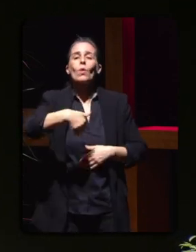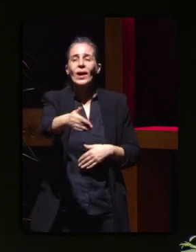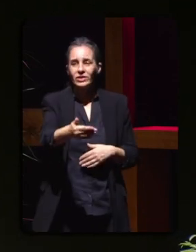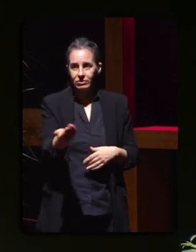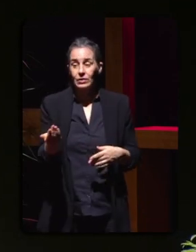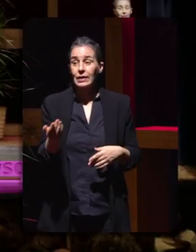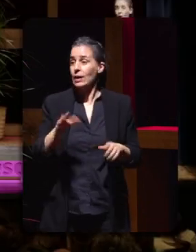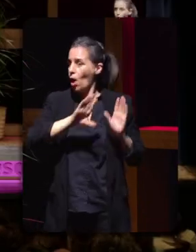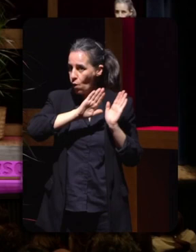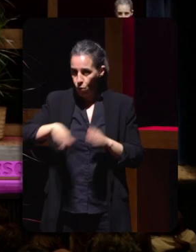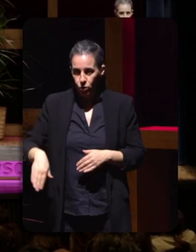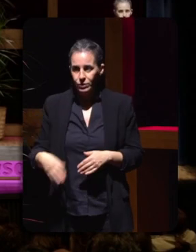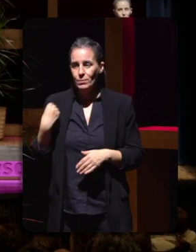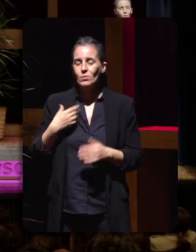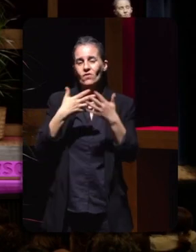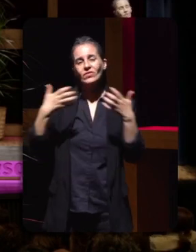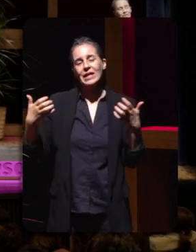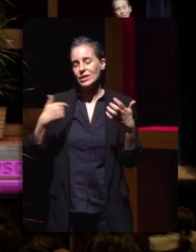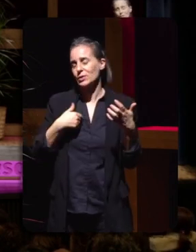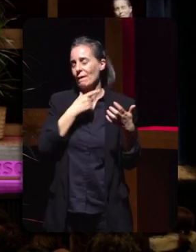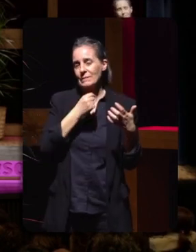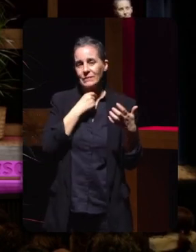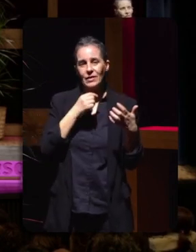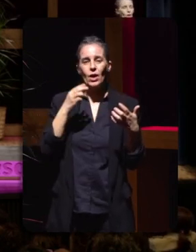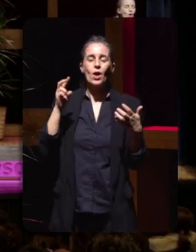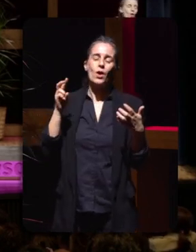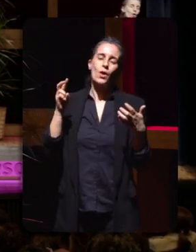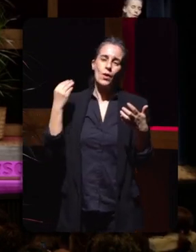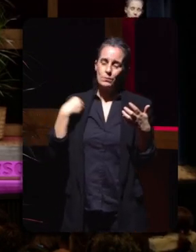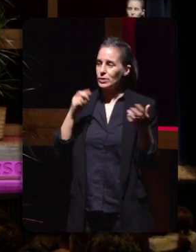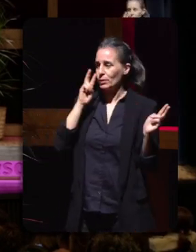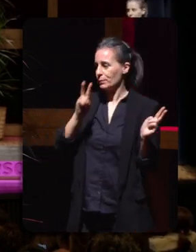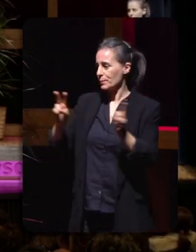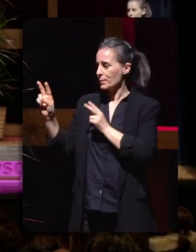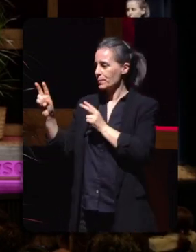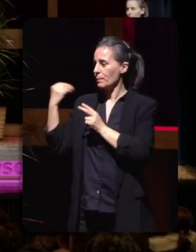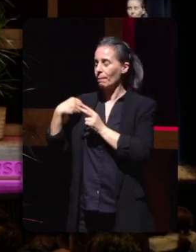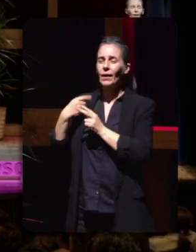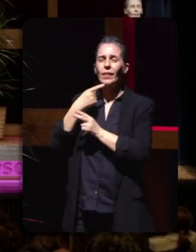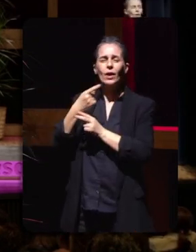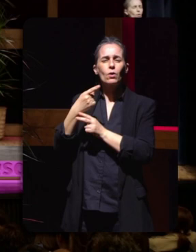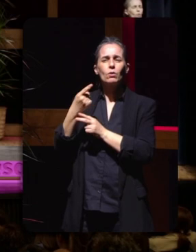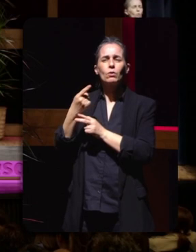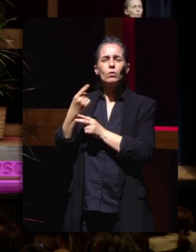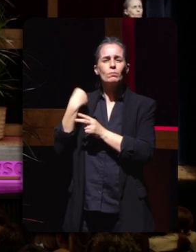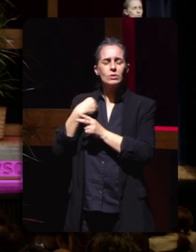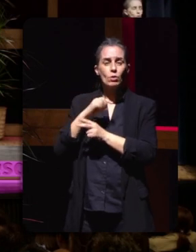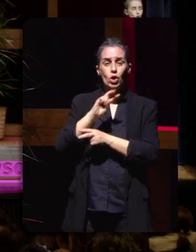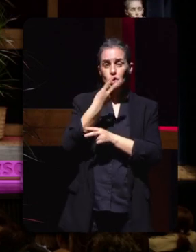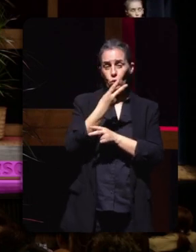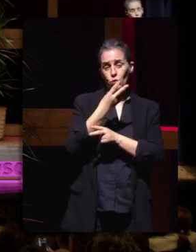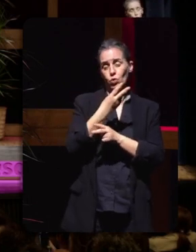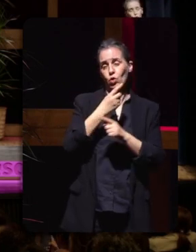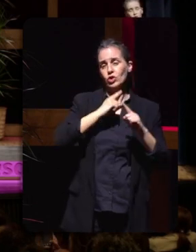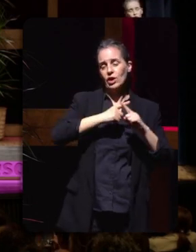tiempo esta frase que me hace mucha gracia de Simón de bouar que dice esto lo dijo al parecer antes de escribir el segundo sexo